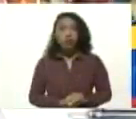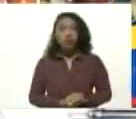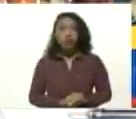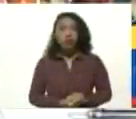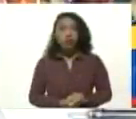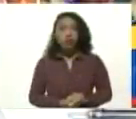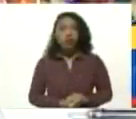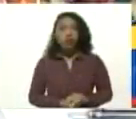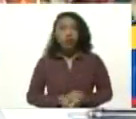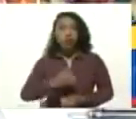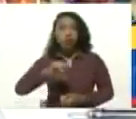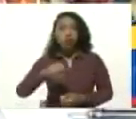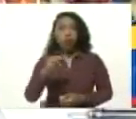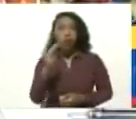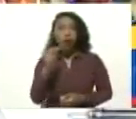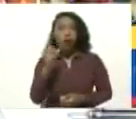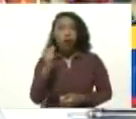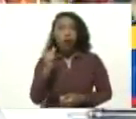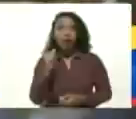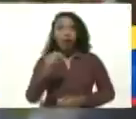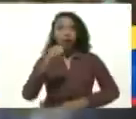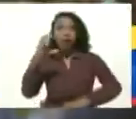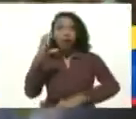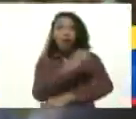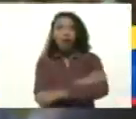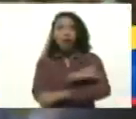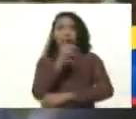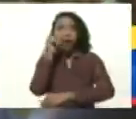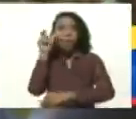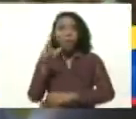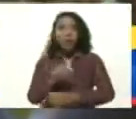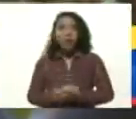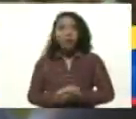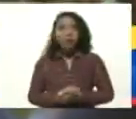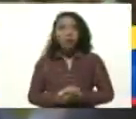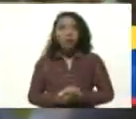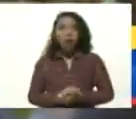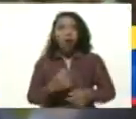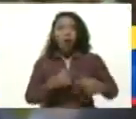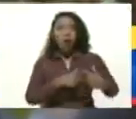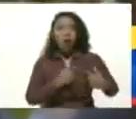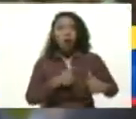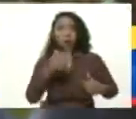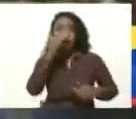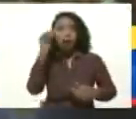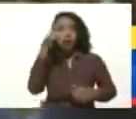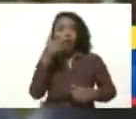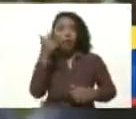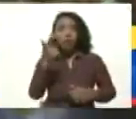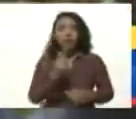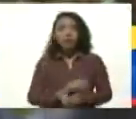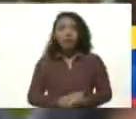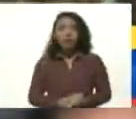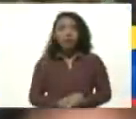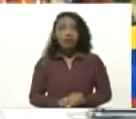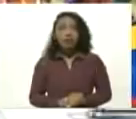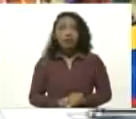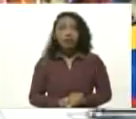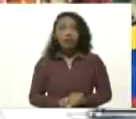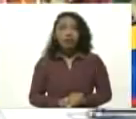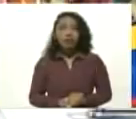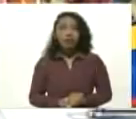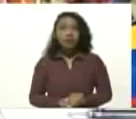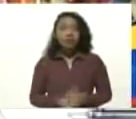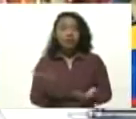Juan Francisco Escalona. Capitán Bolivariano, el Corazón Mayor es que lo llaman, ¿verdad?